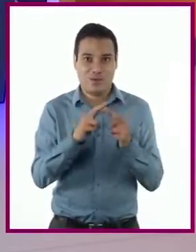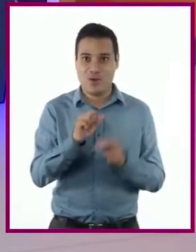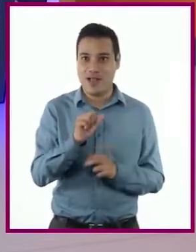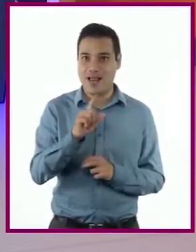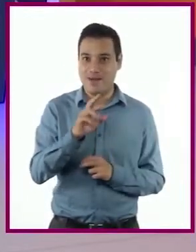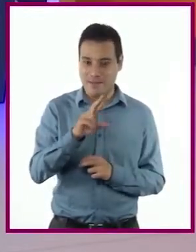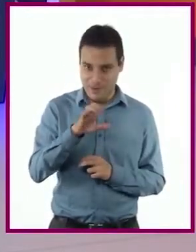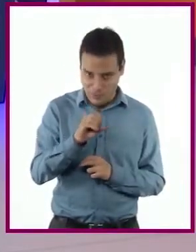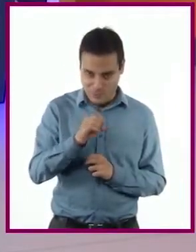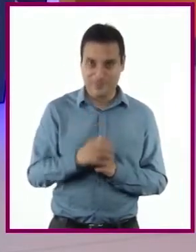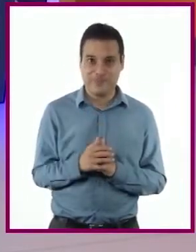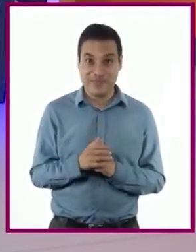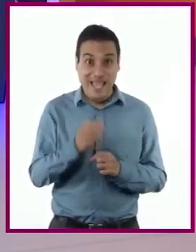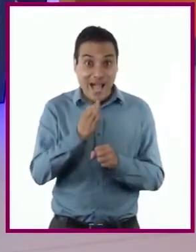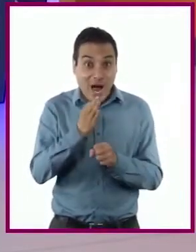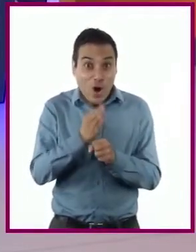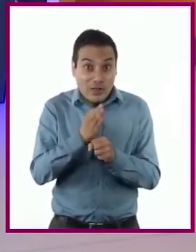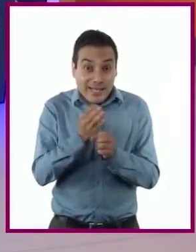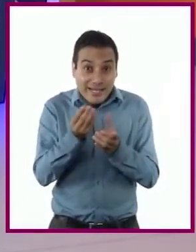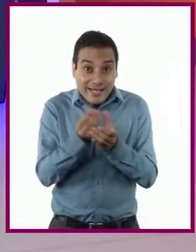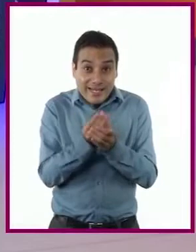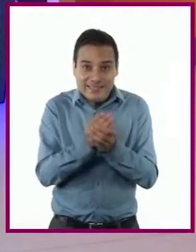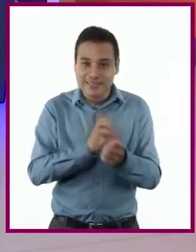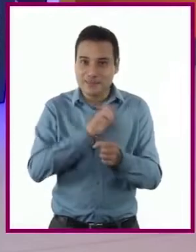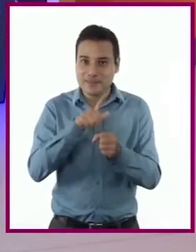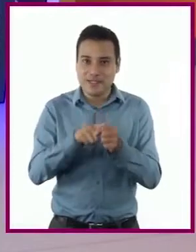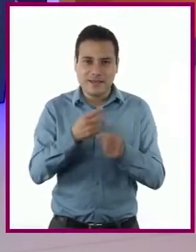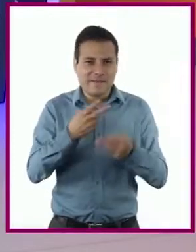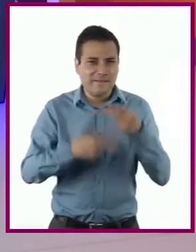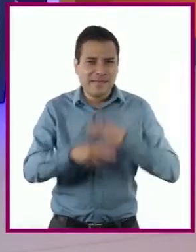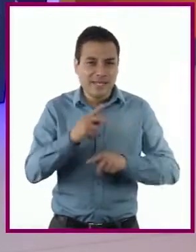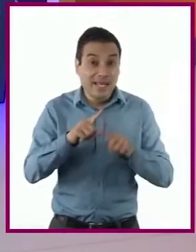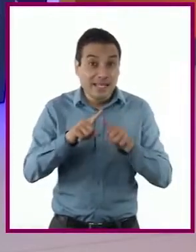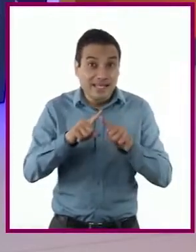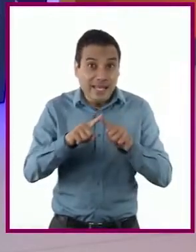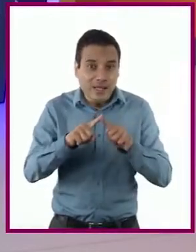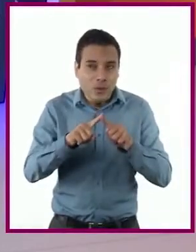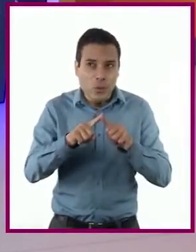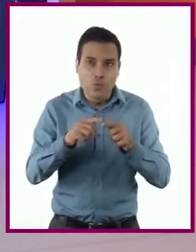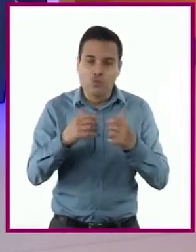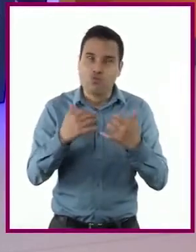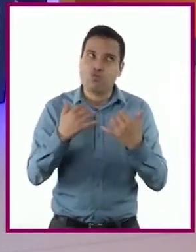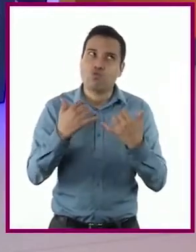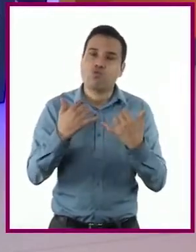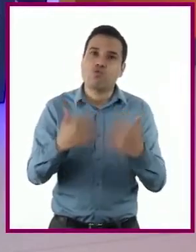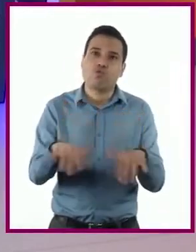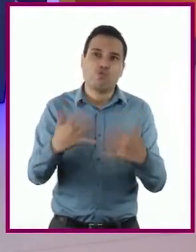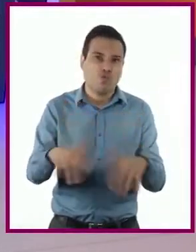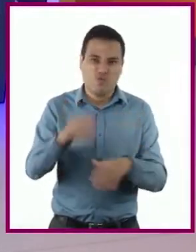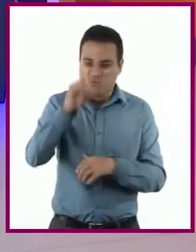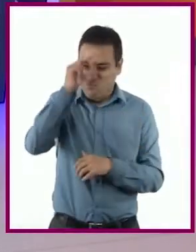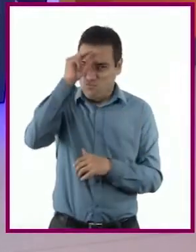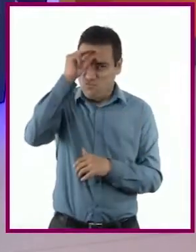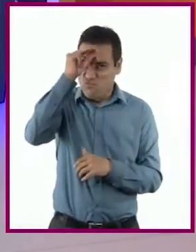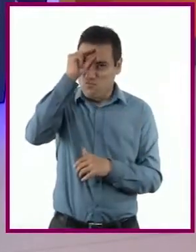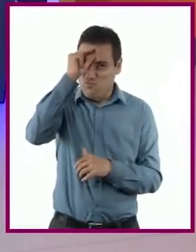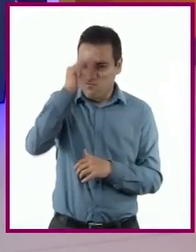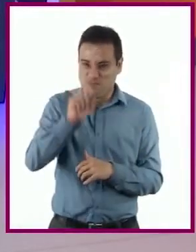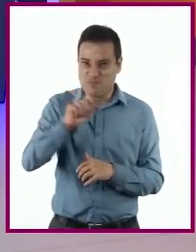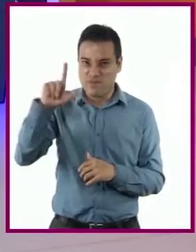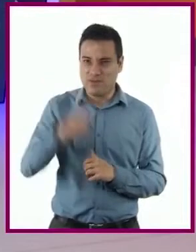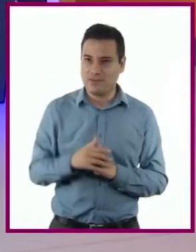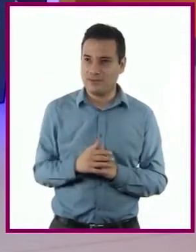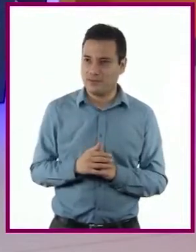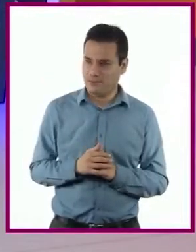esta ocasión se tiene una sesión especial porque nos acompaña una figura intelectual de primer nivel. Maestro, se le